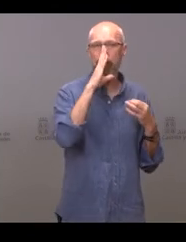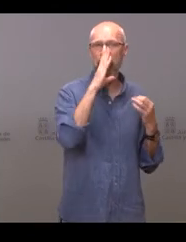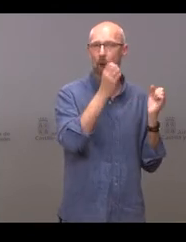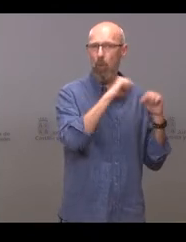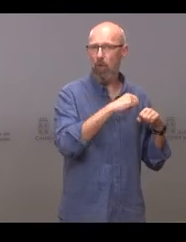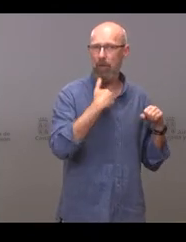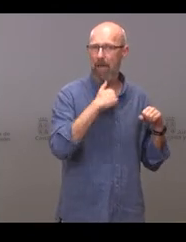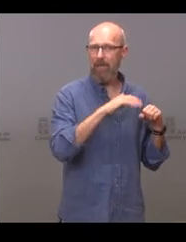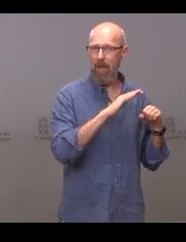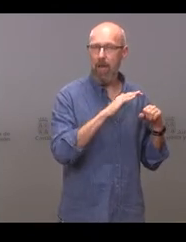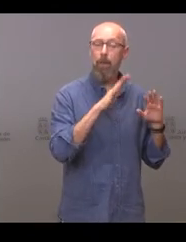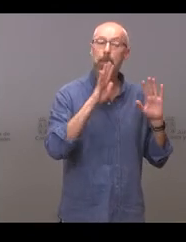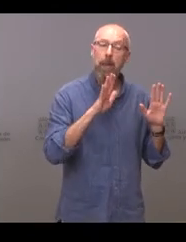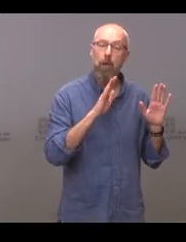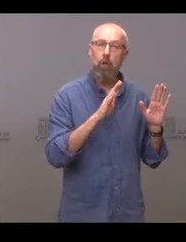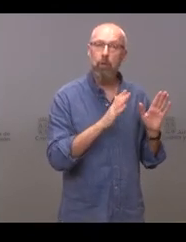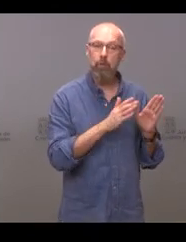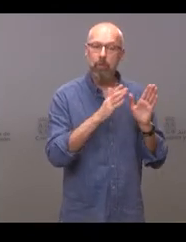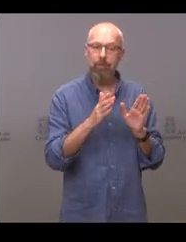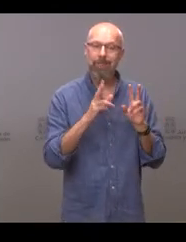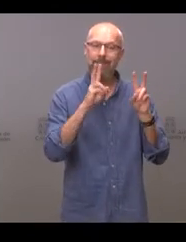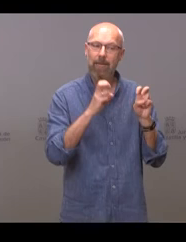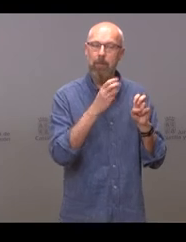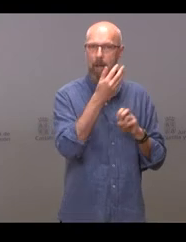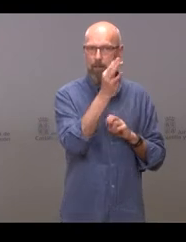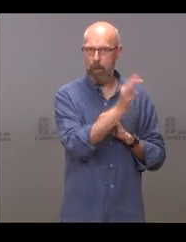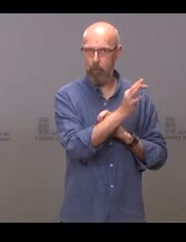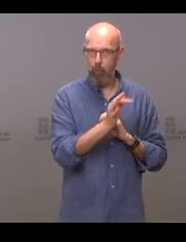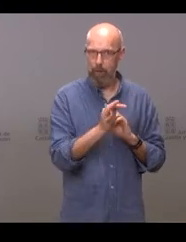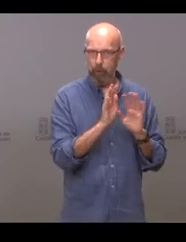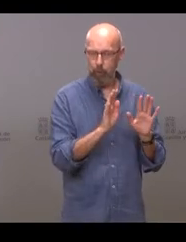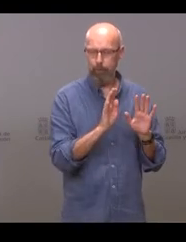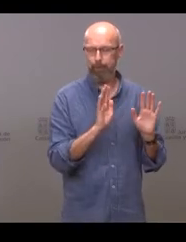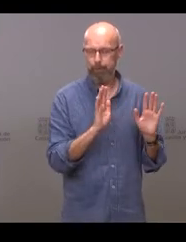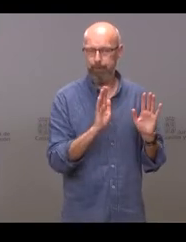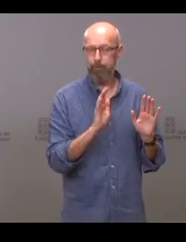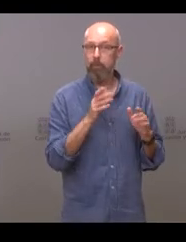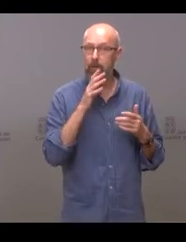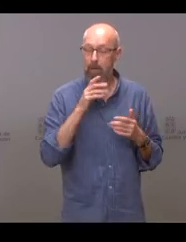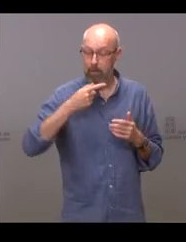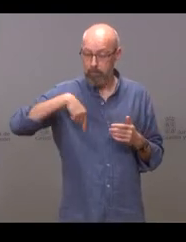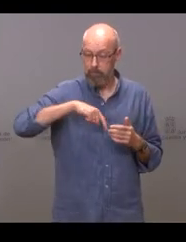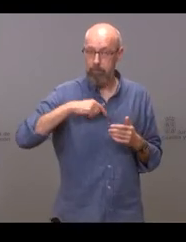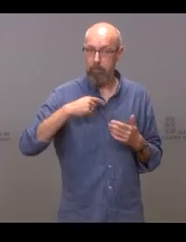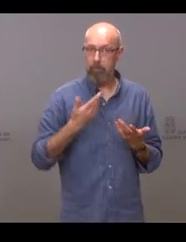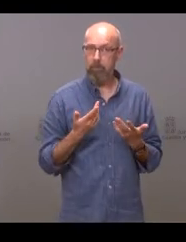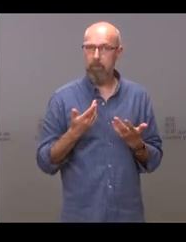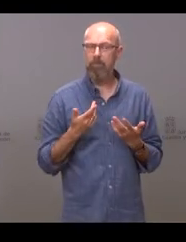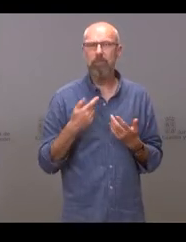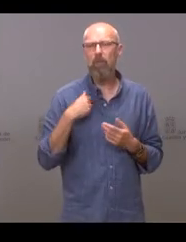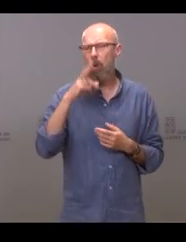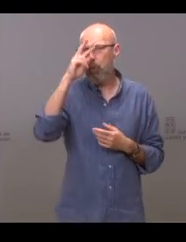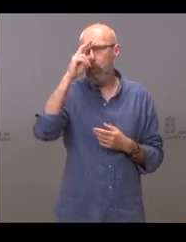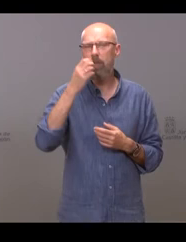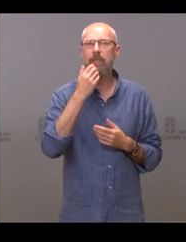pero en el tema de los presupuestos para nosotros nunca ha tenido la preocupación si